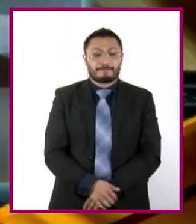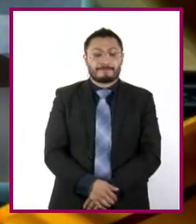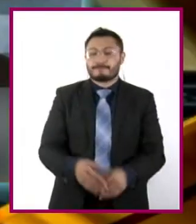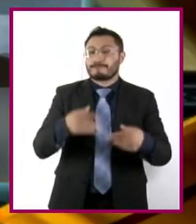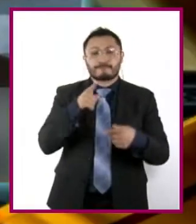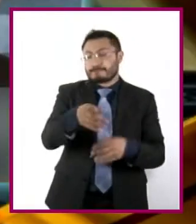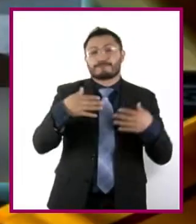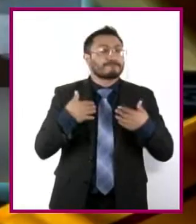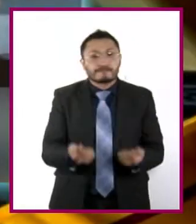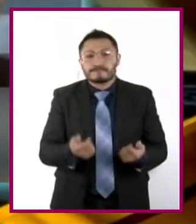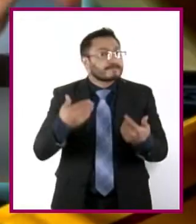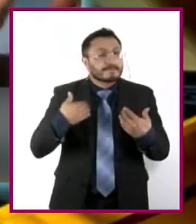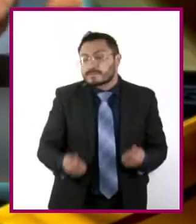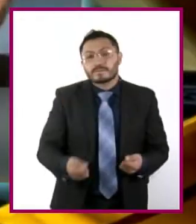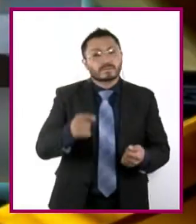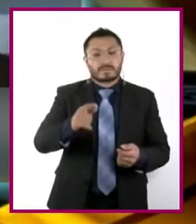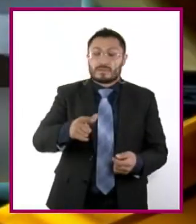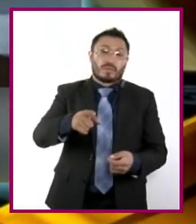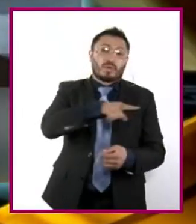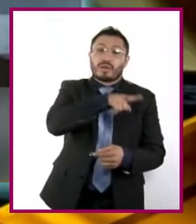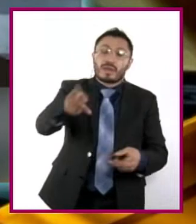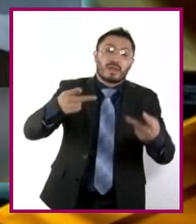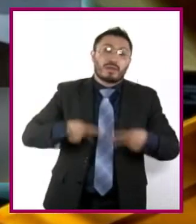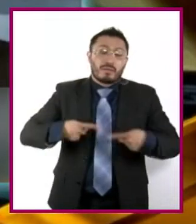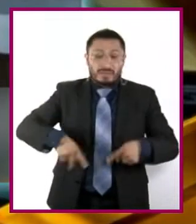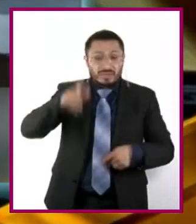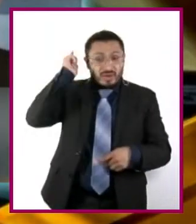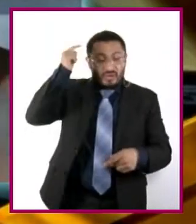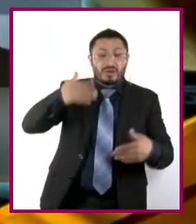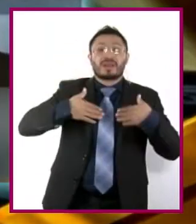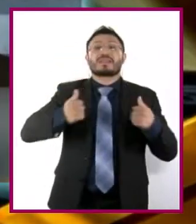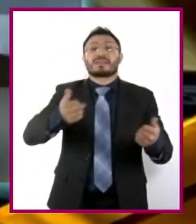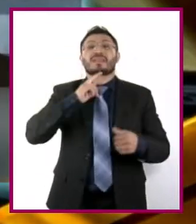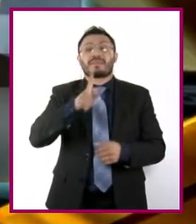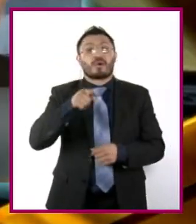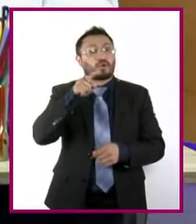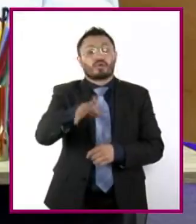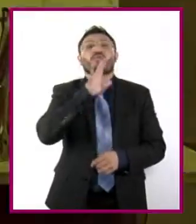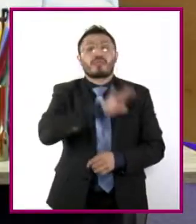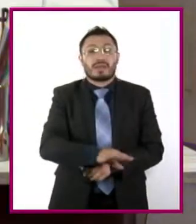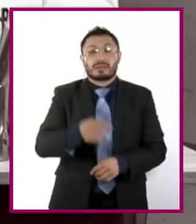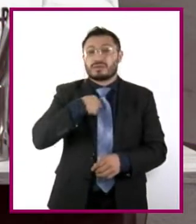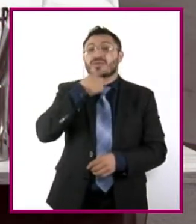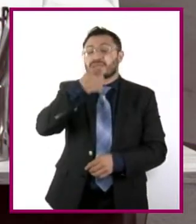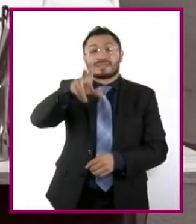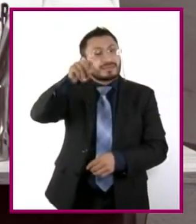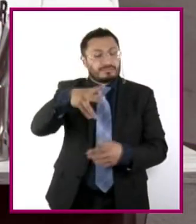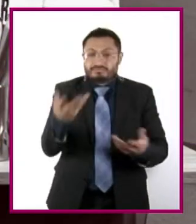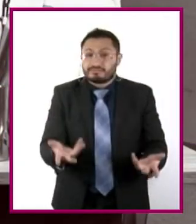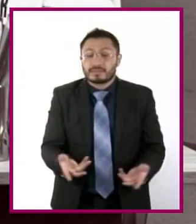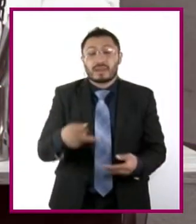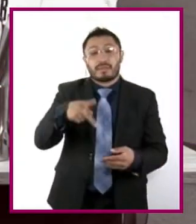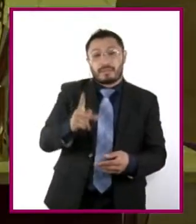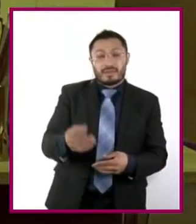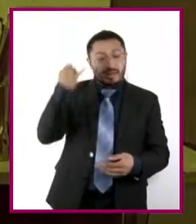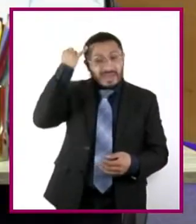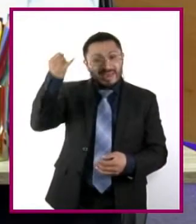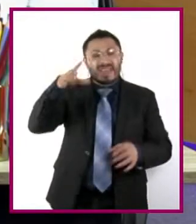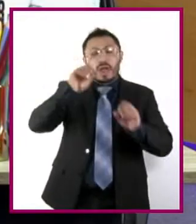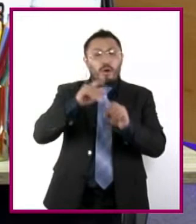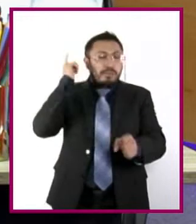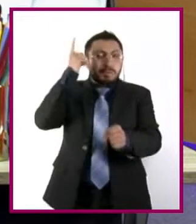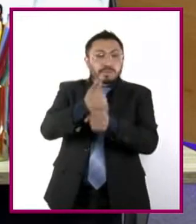entendiste, hace 3 Hugo. años. No, espero que la gente tenga más capacidad para entender. No dije eso para nada. Mientras que la suposición o adivinación